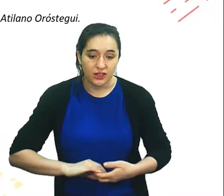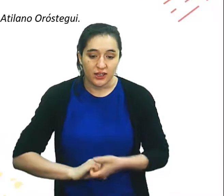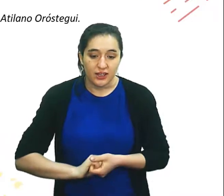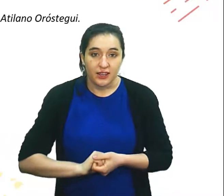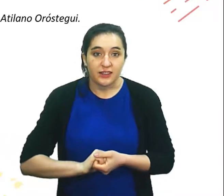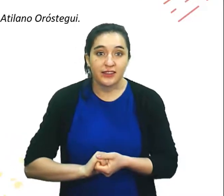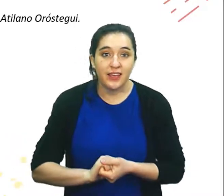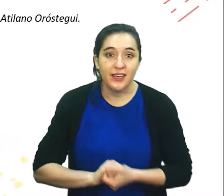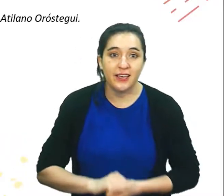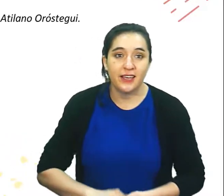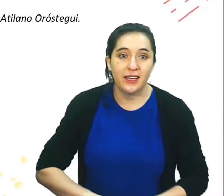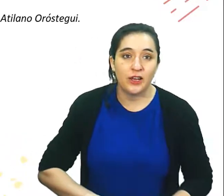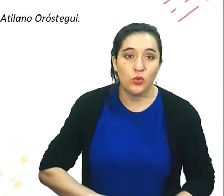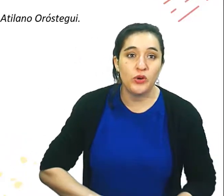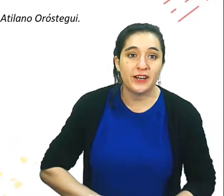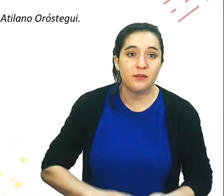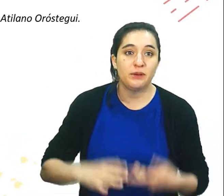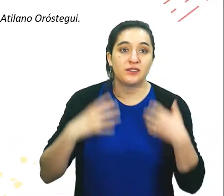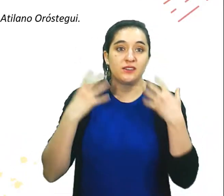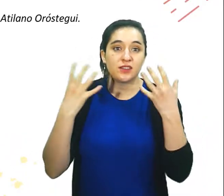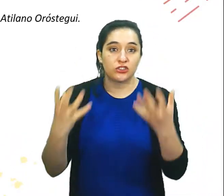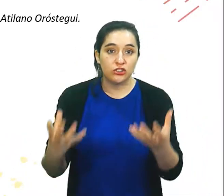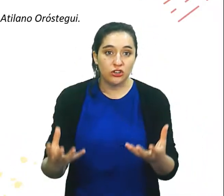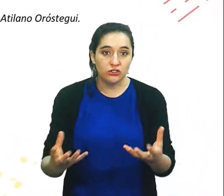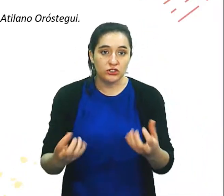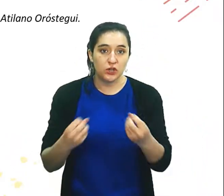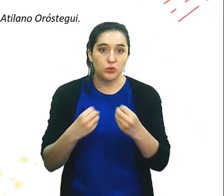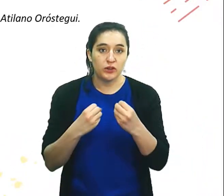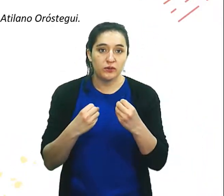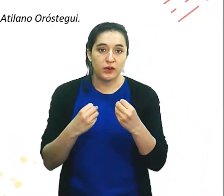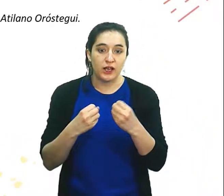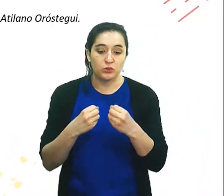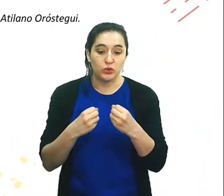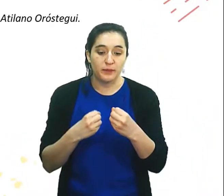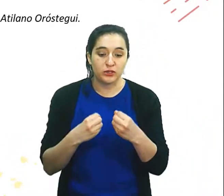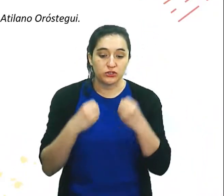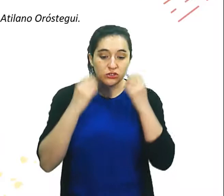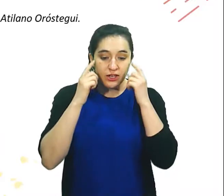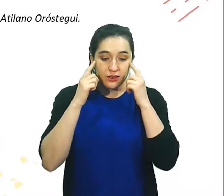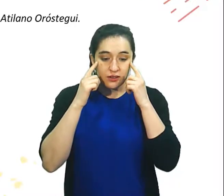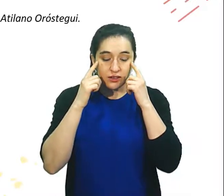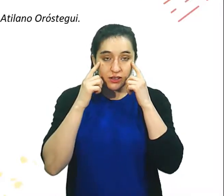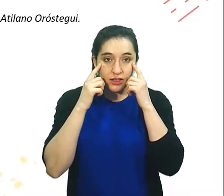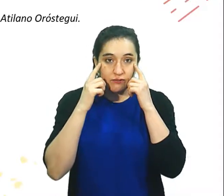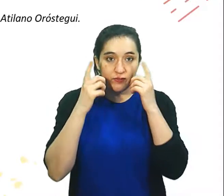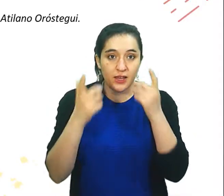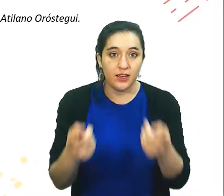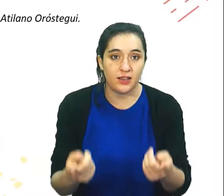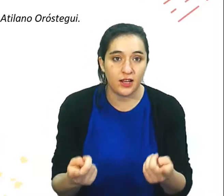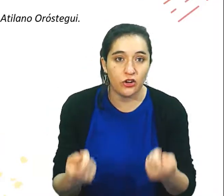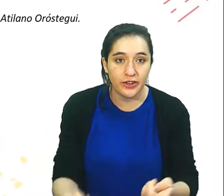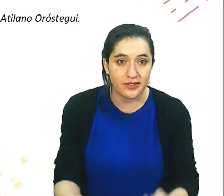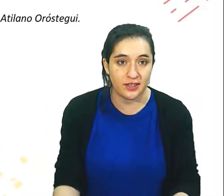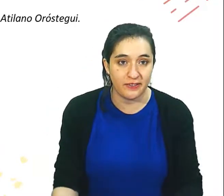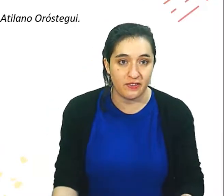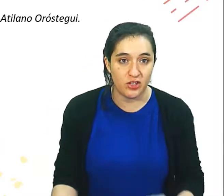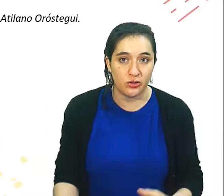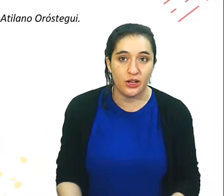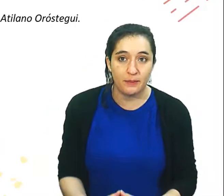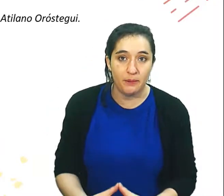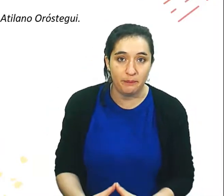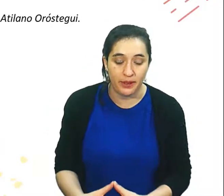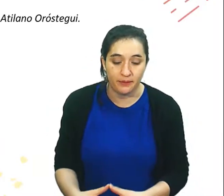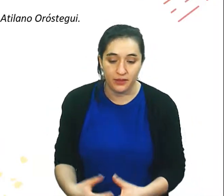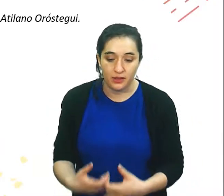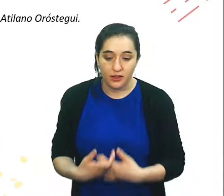entonces de una representación de una persona que ve qué es lo que se estaba viviendo